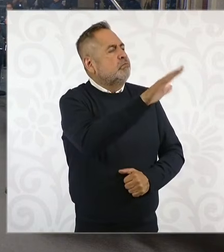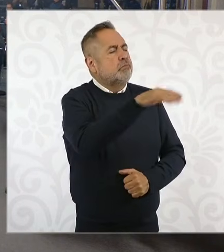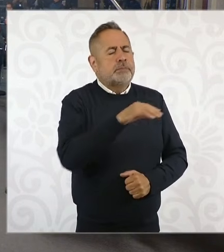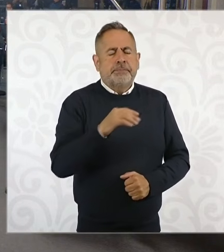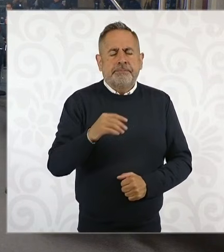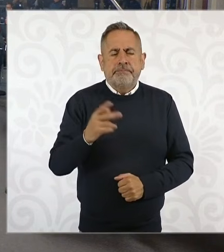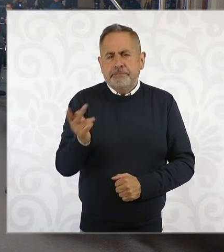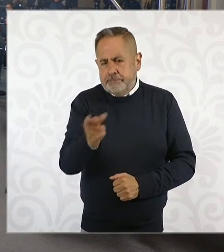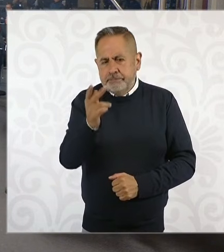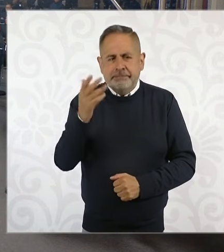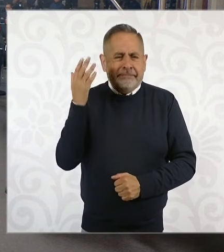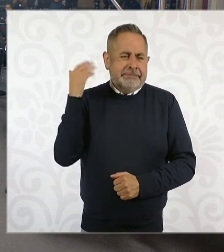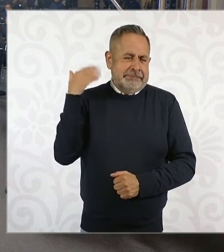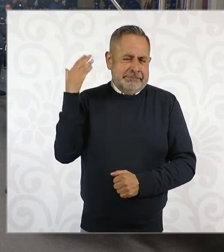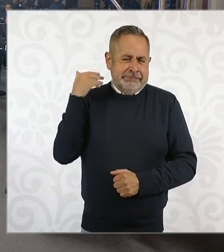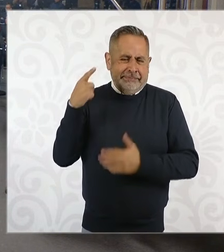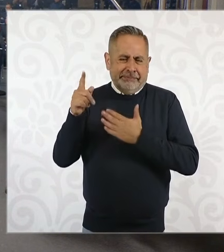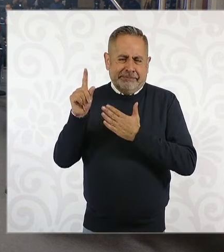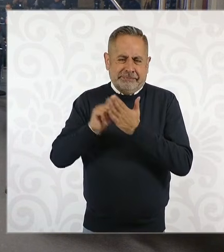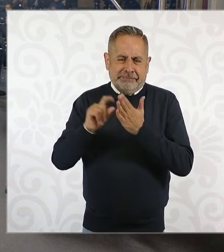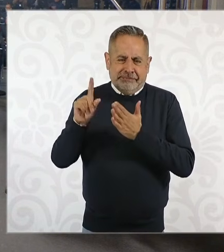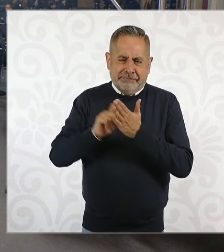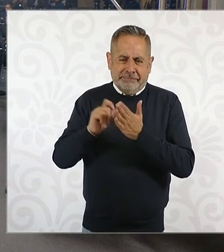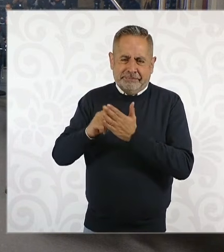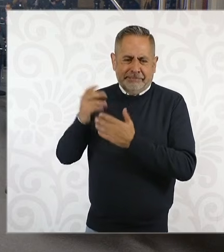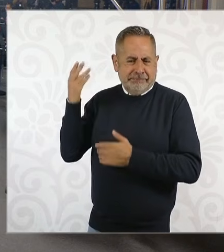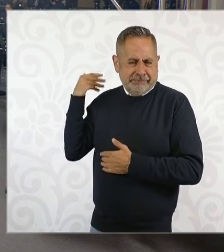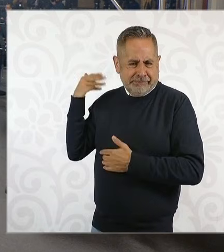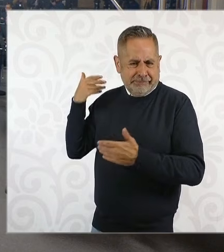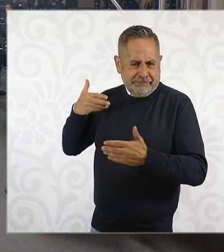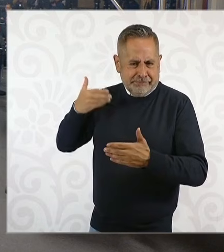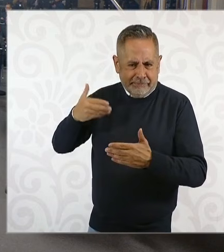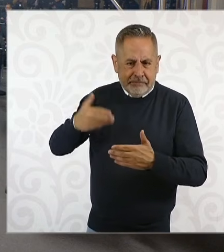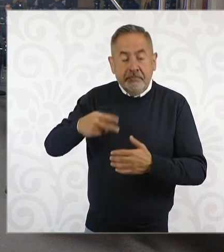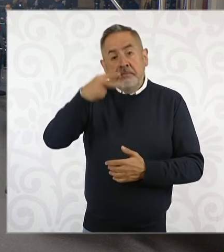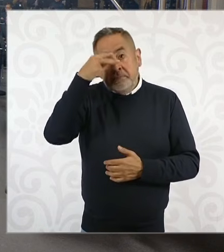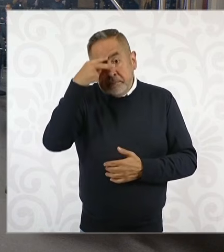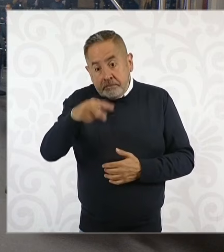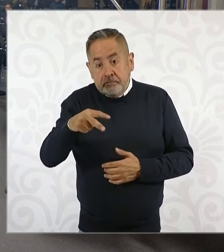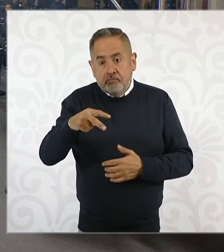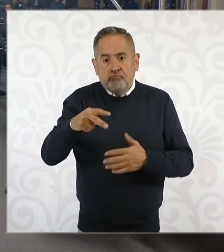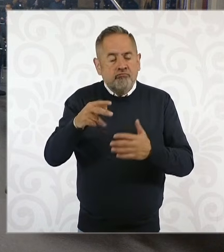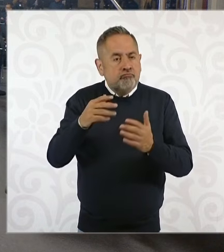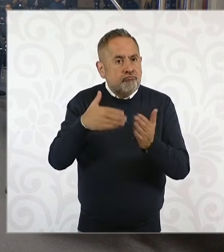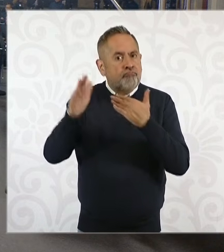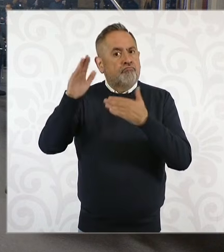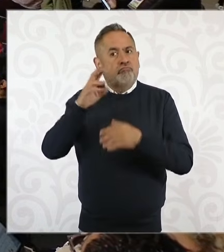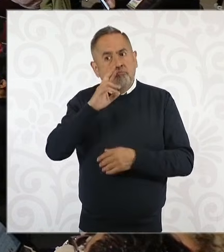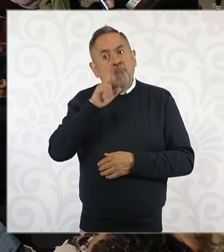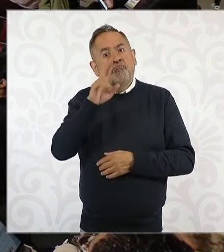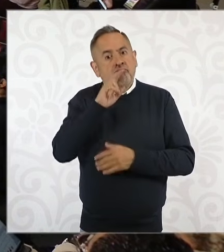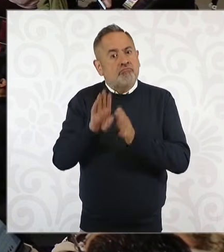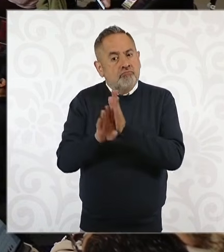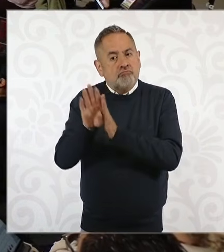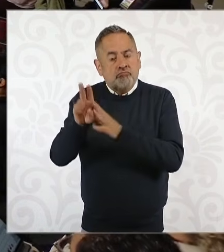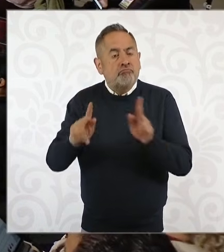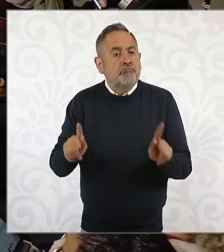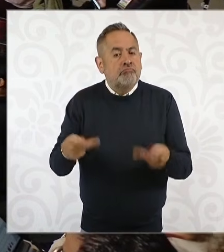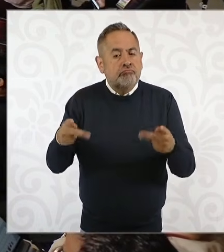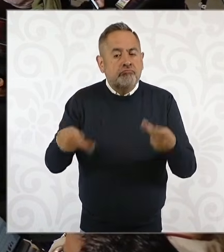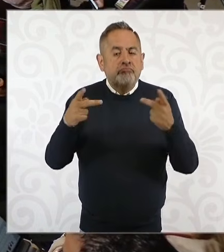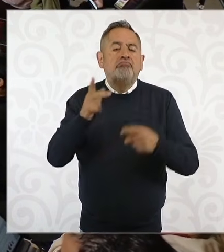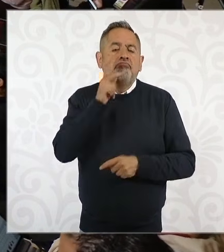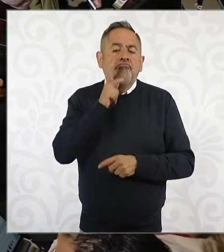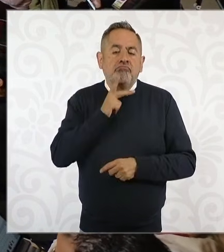los últimos meses México ha tenido un repunte en la venta de petróleo, de